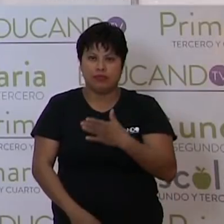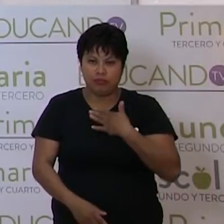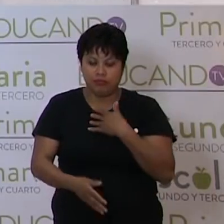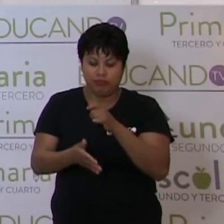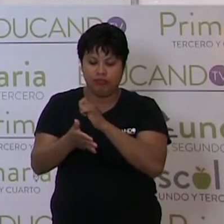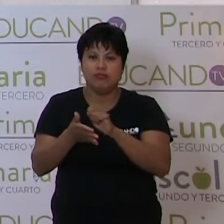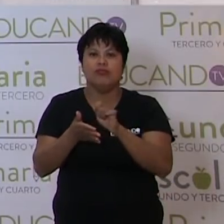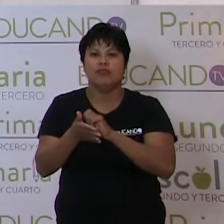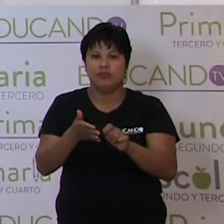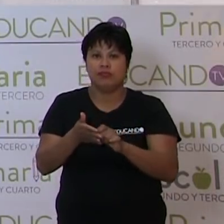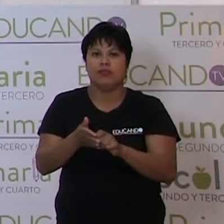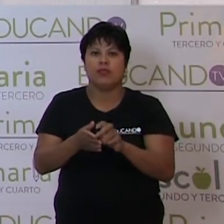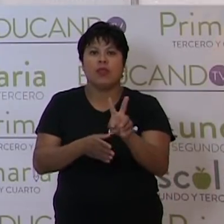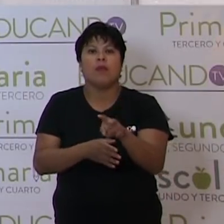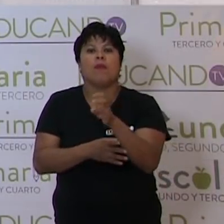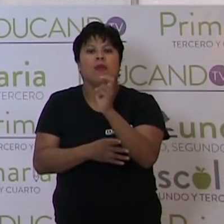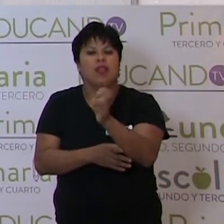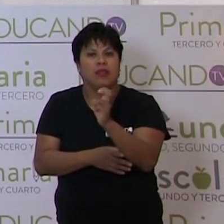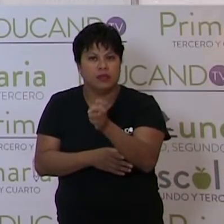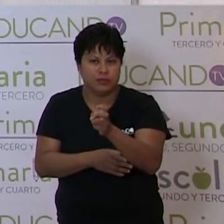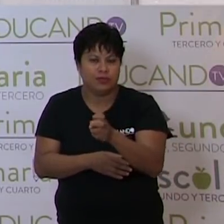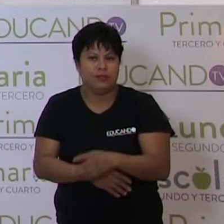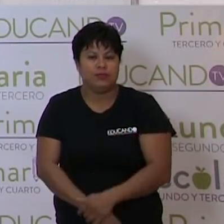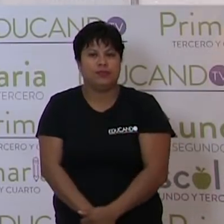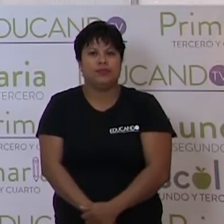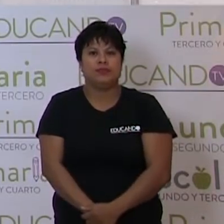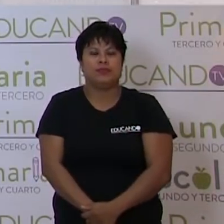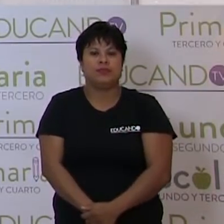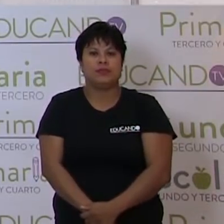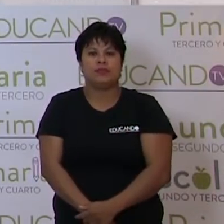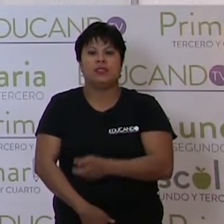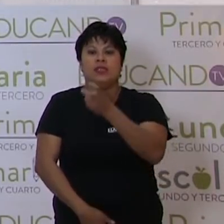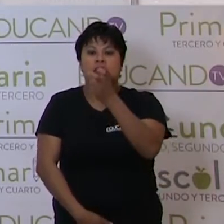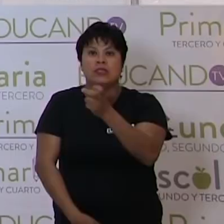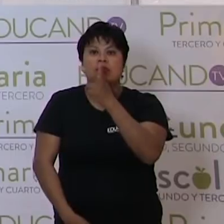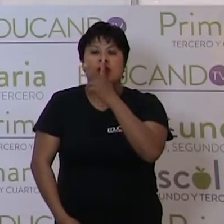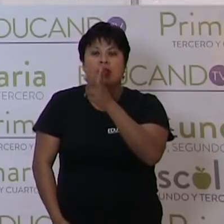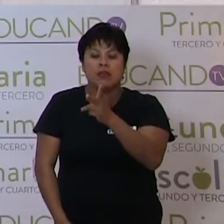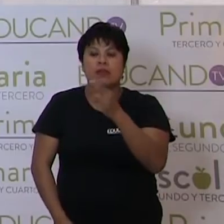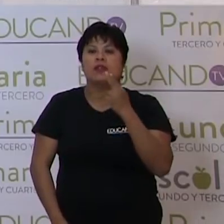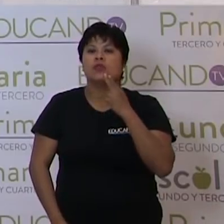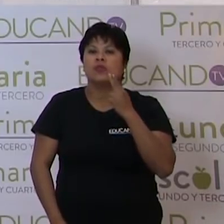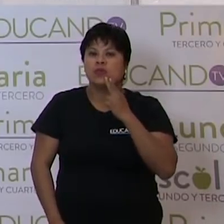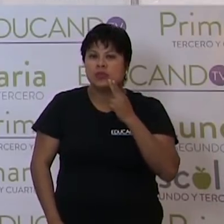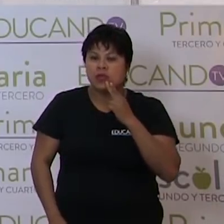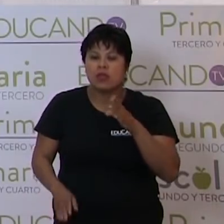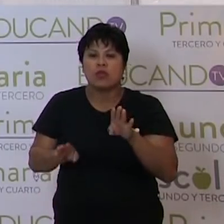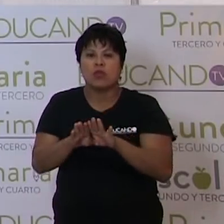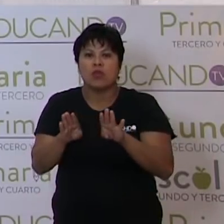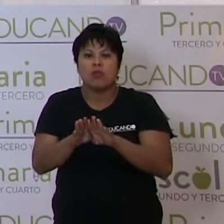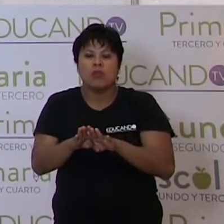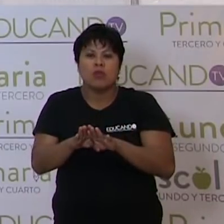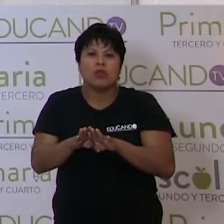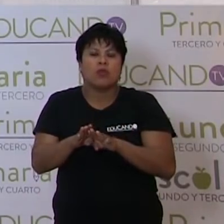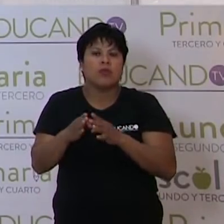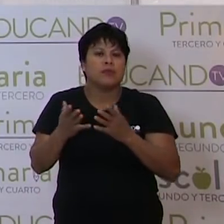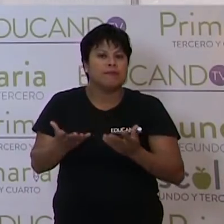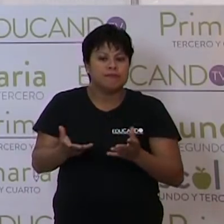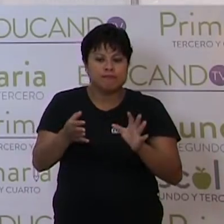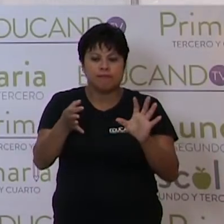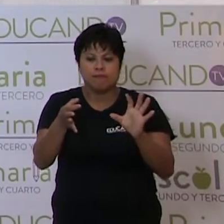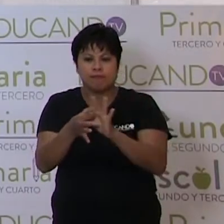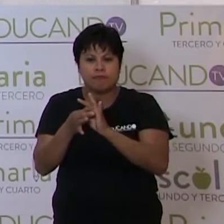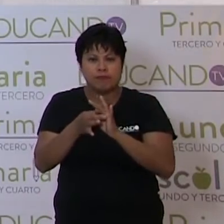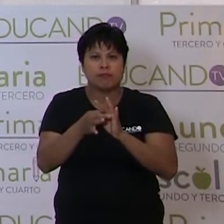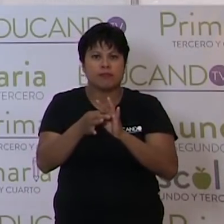acá. Por eso. Es la palabra que está utilizando como una unión, como